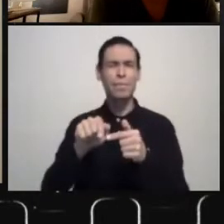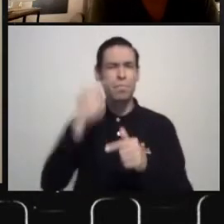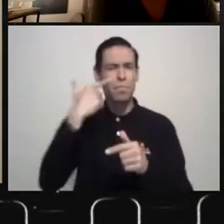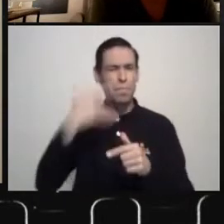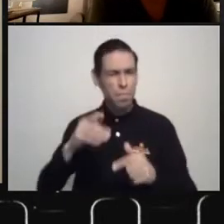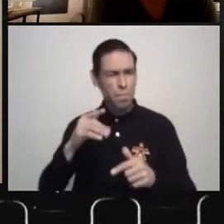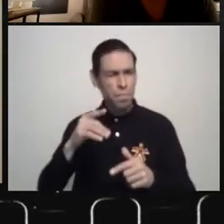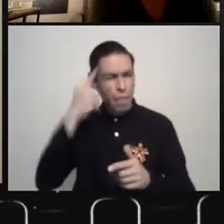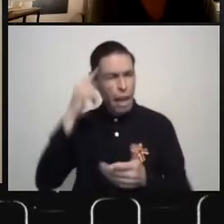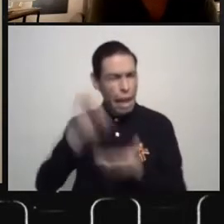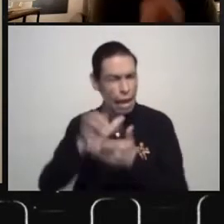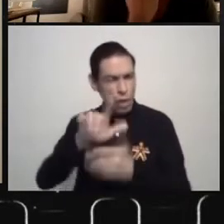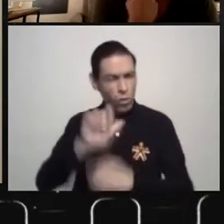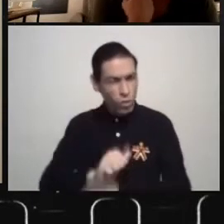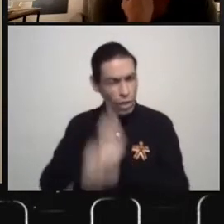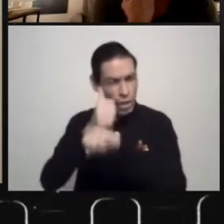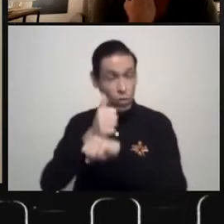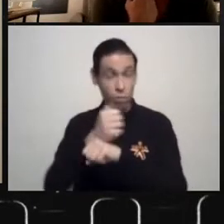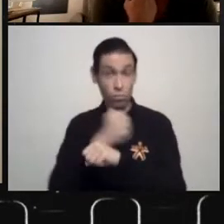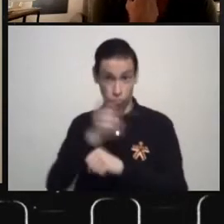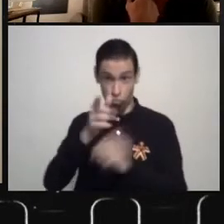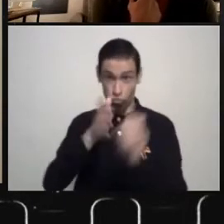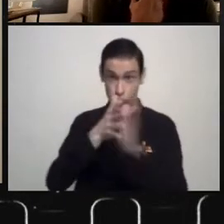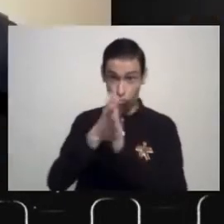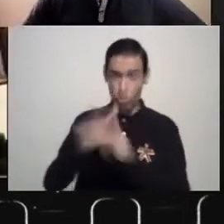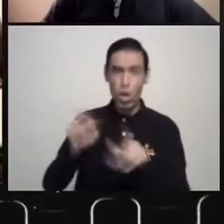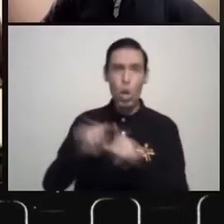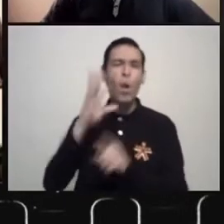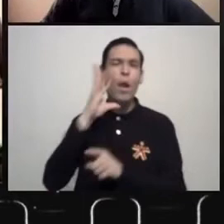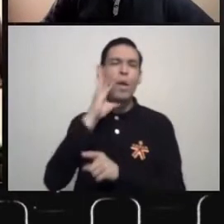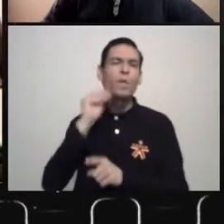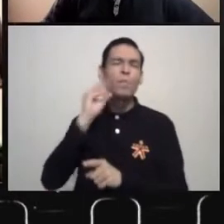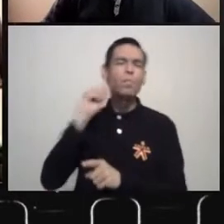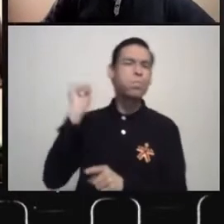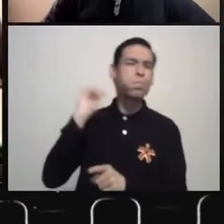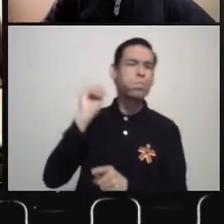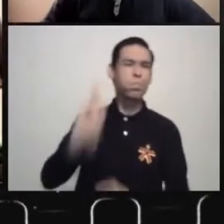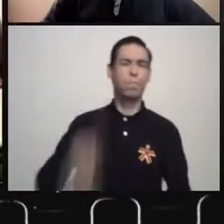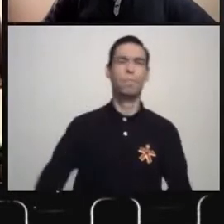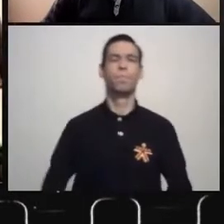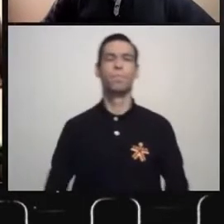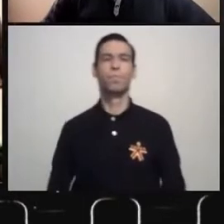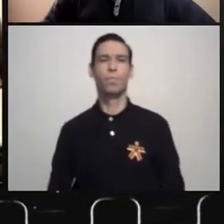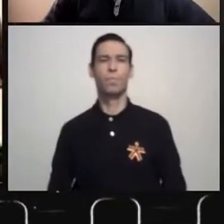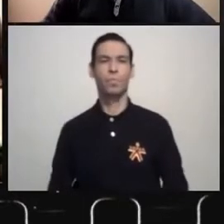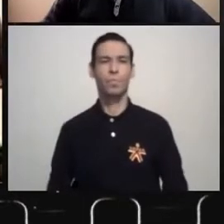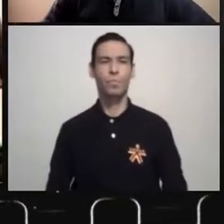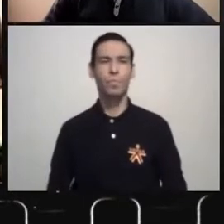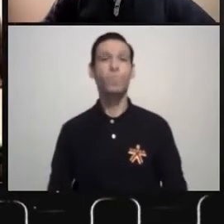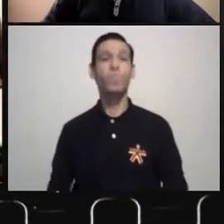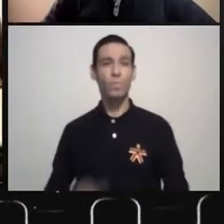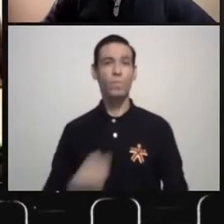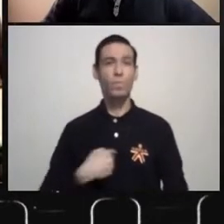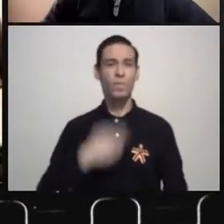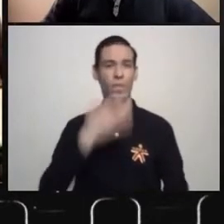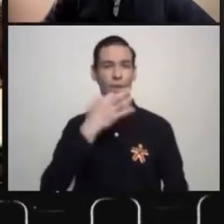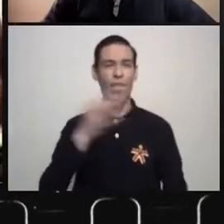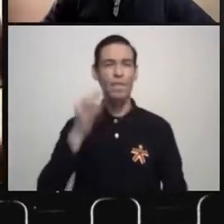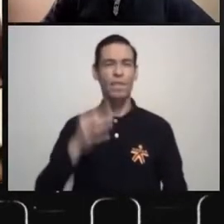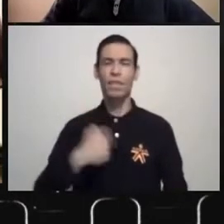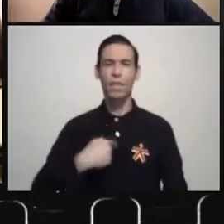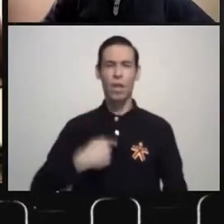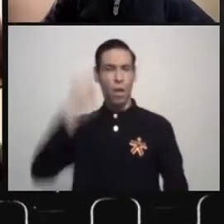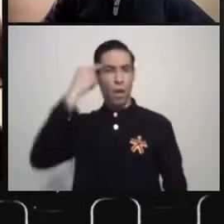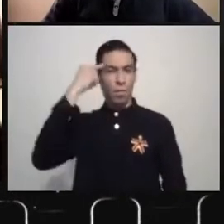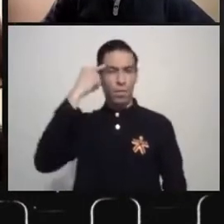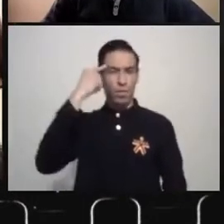tu trayectoria. Sí, bueno, yo realmente, hermano, y por ahí debe estar, por aquí debe estar, en algún lado